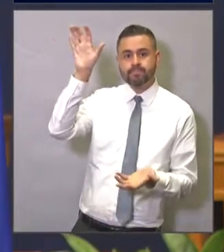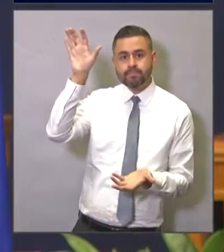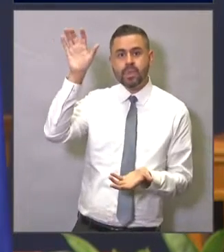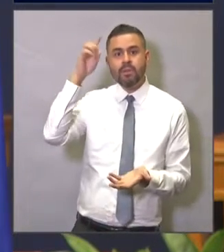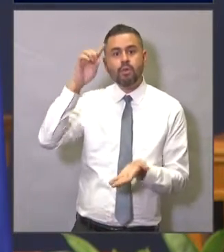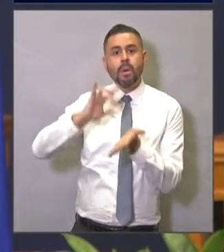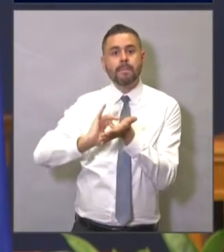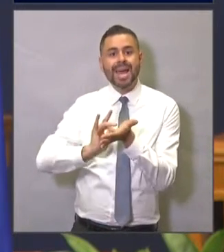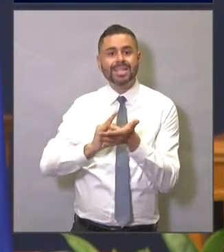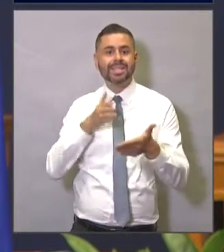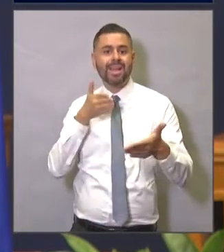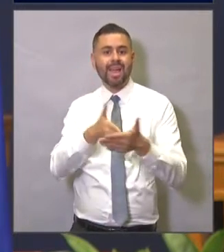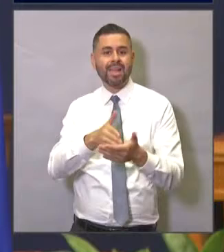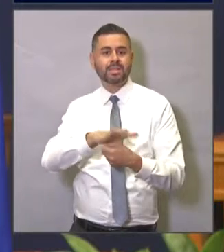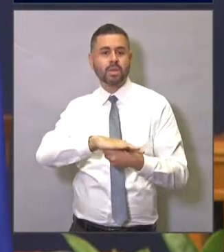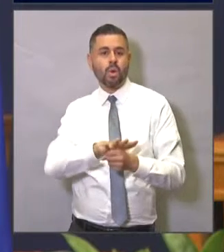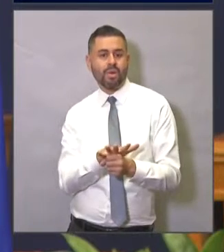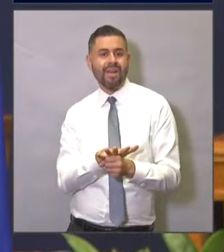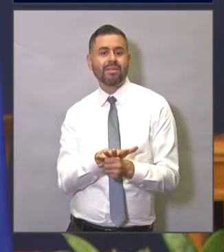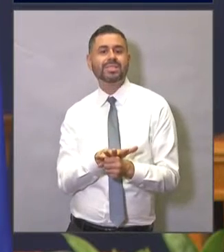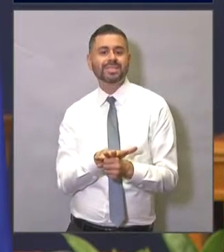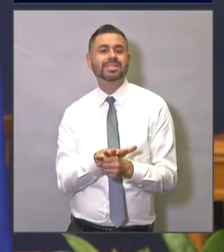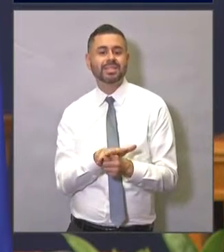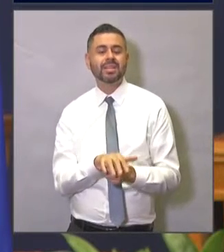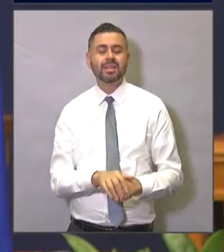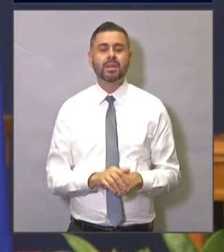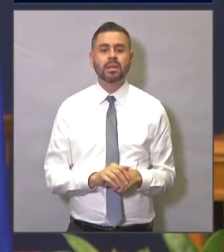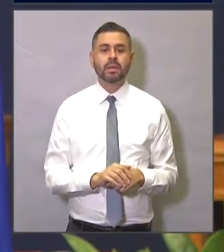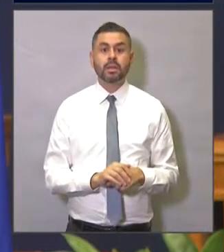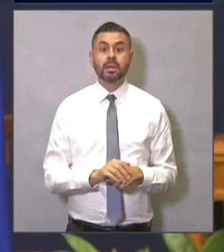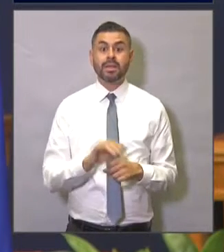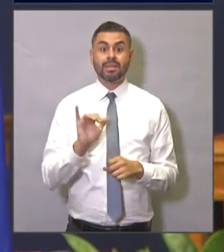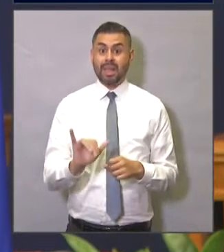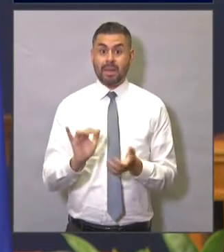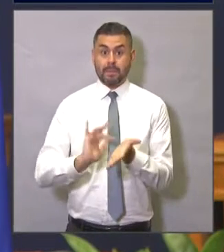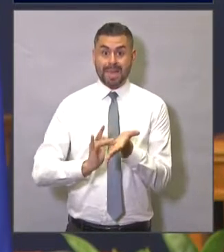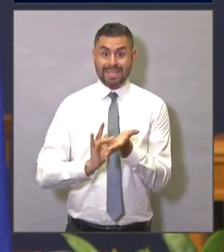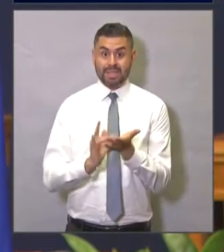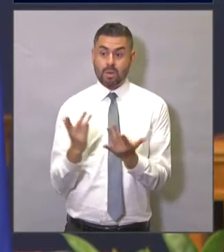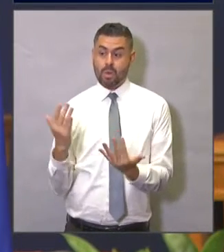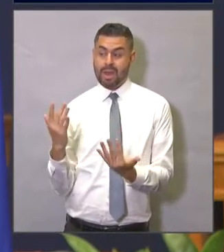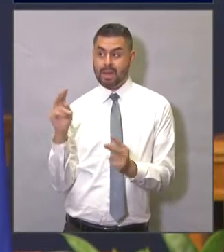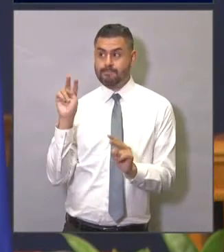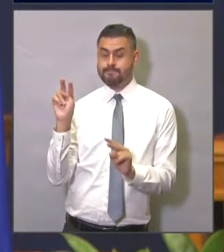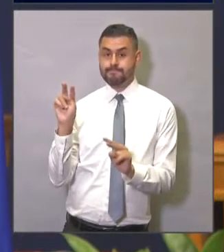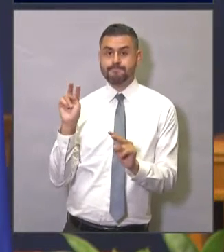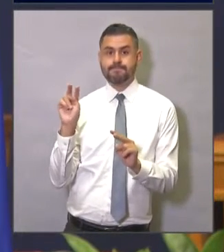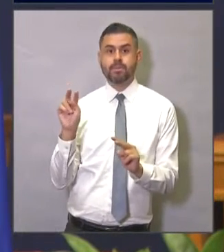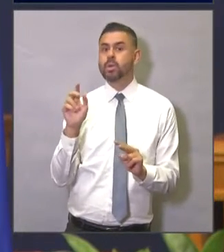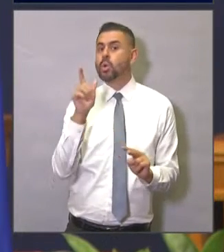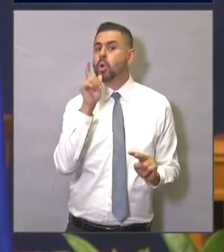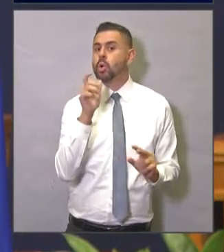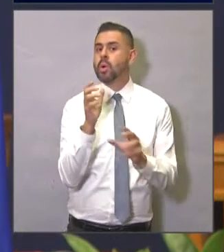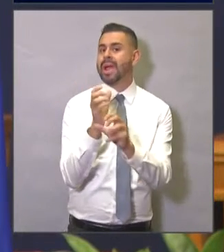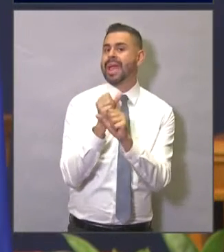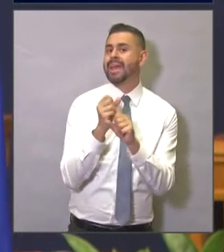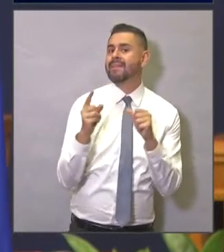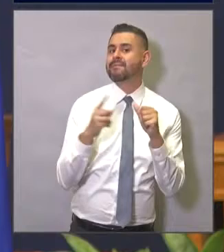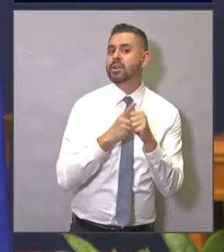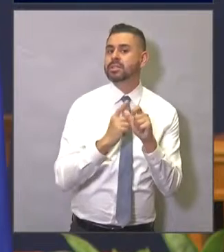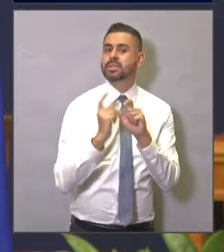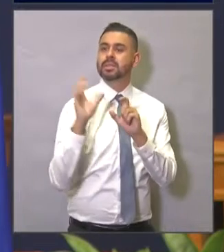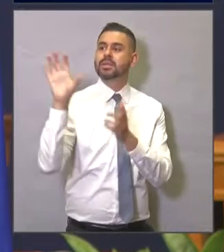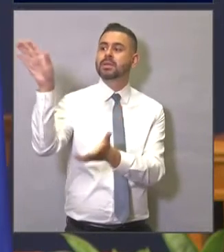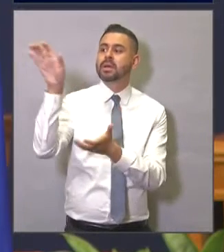vacunas aquí en el condado de Los Ángeles. Durante esta primera etapa, las personas que van a quienes le vamos a